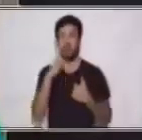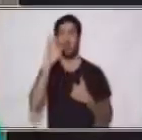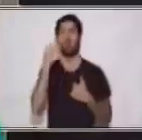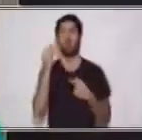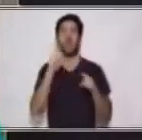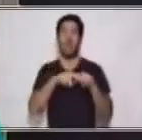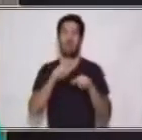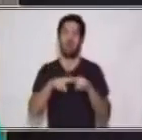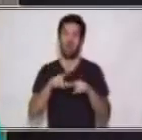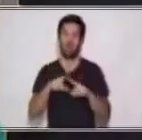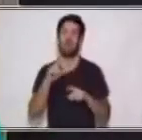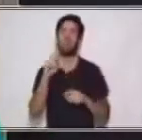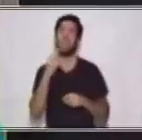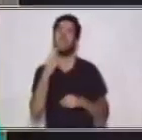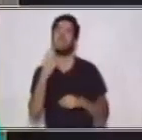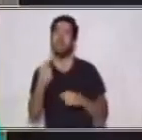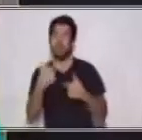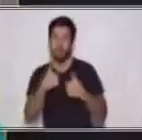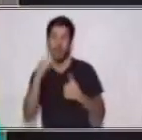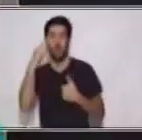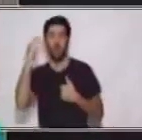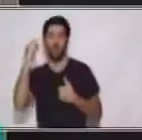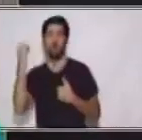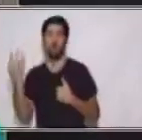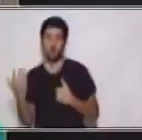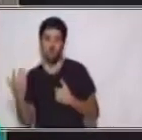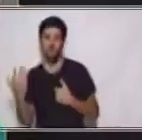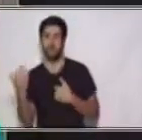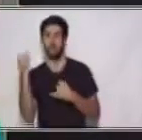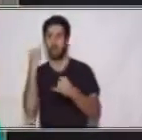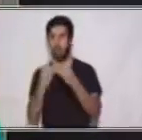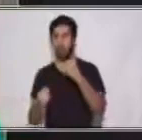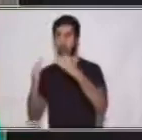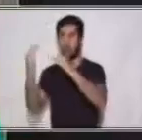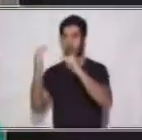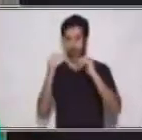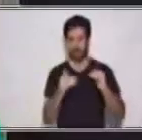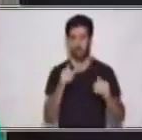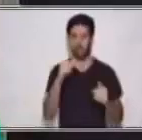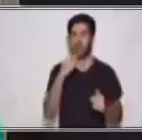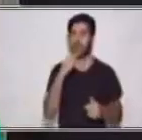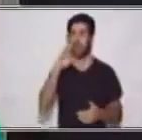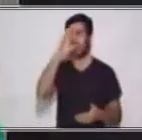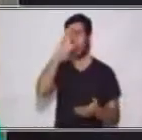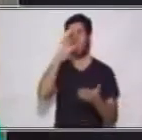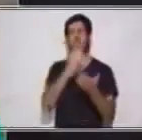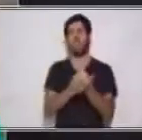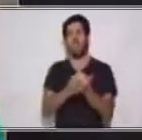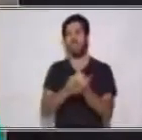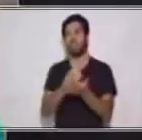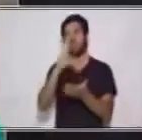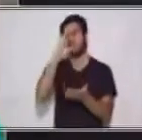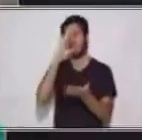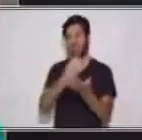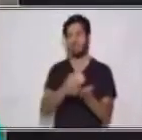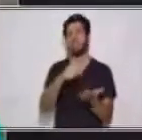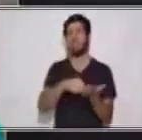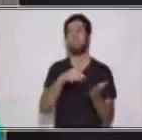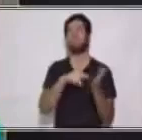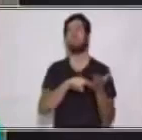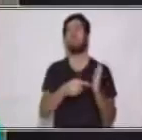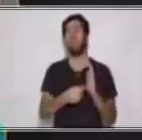emitiendo. Y por último tenemos las creencias, que no están justificados en hechos. Es